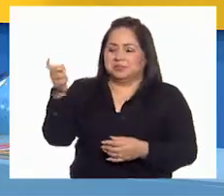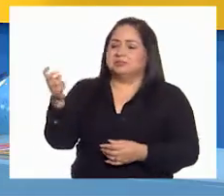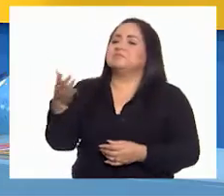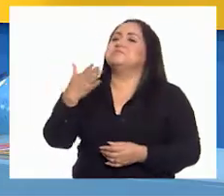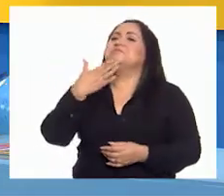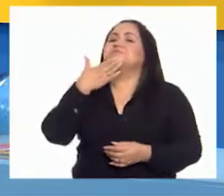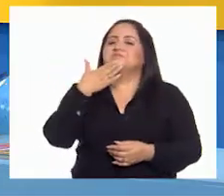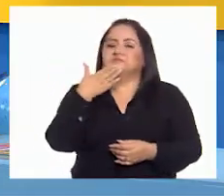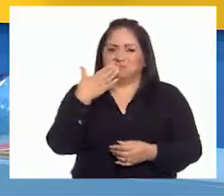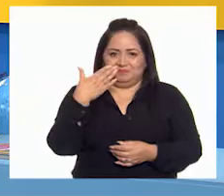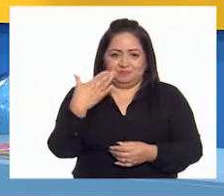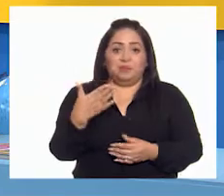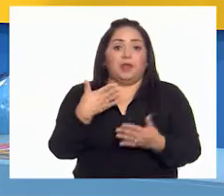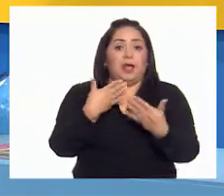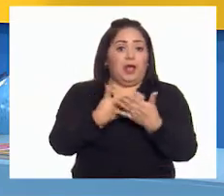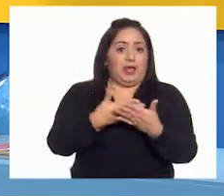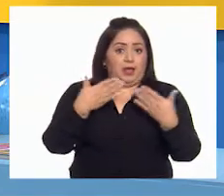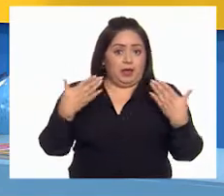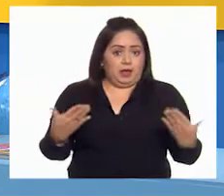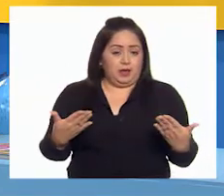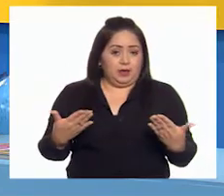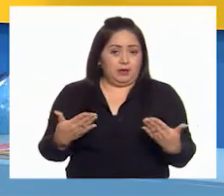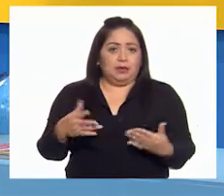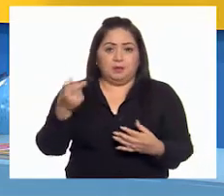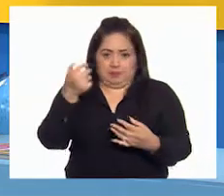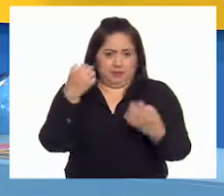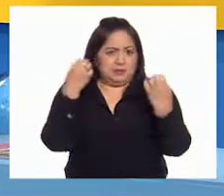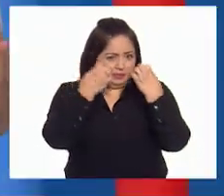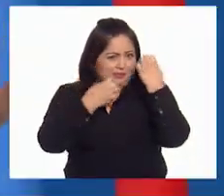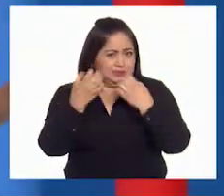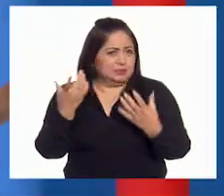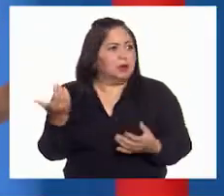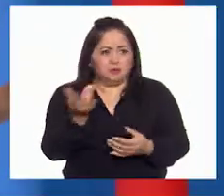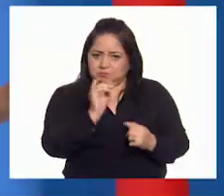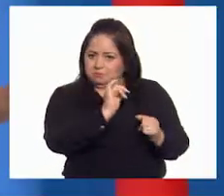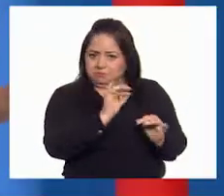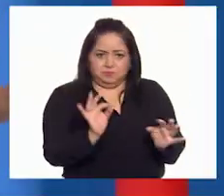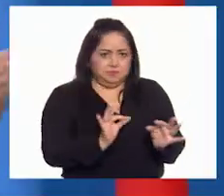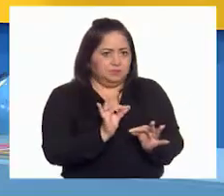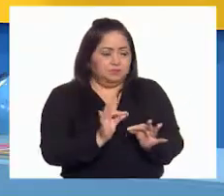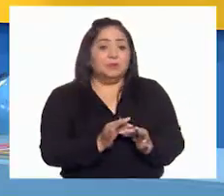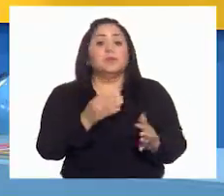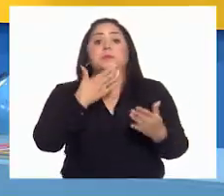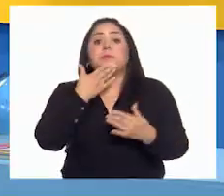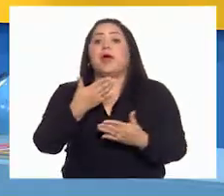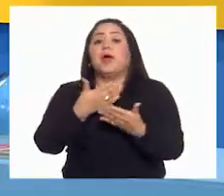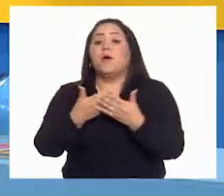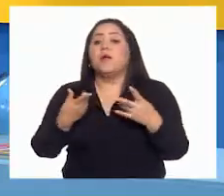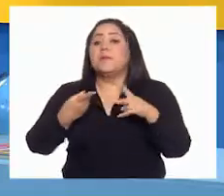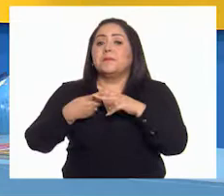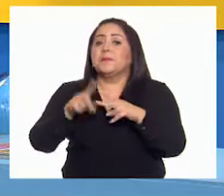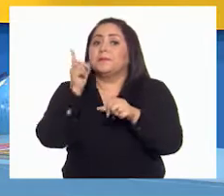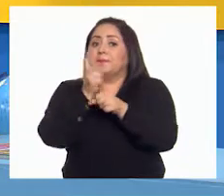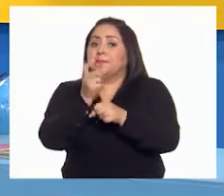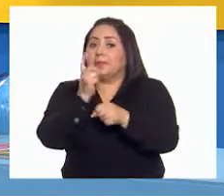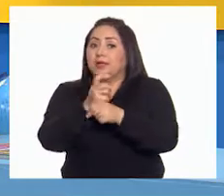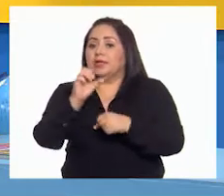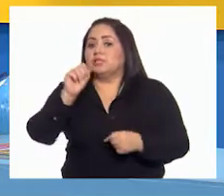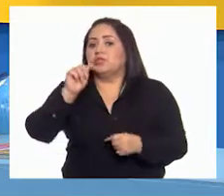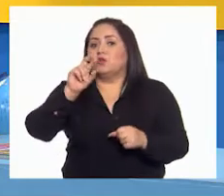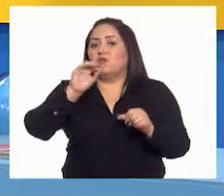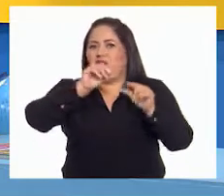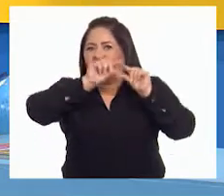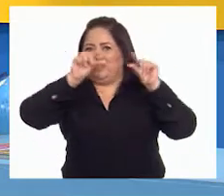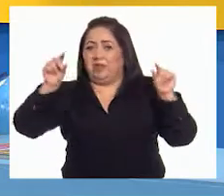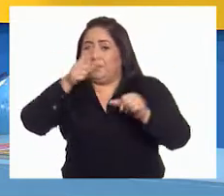percepción global, María. Ahora, ¿te parece si lo analizamos? Listísima estoy. Bien, pues empecemos por la primera estrofa.